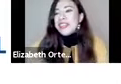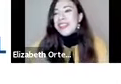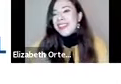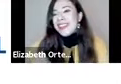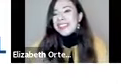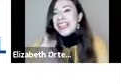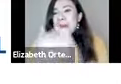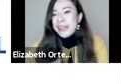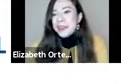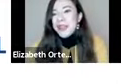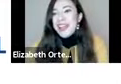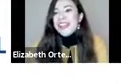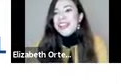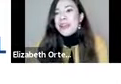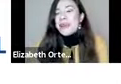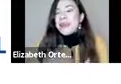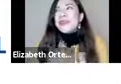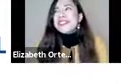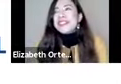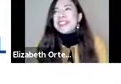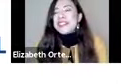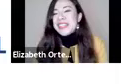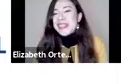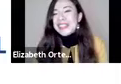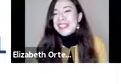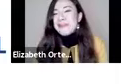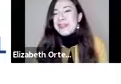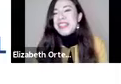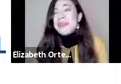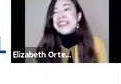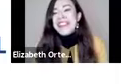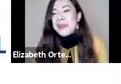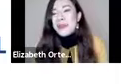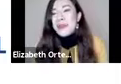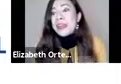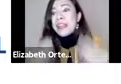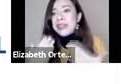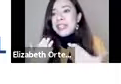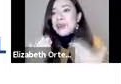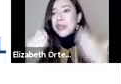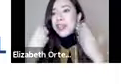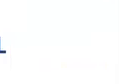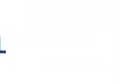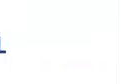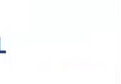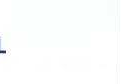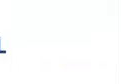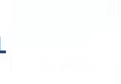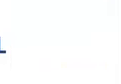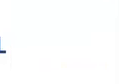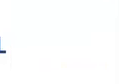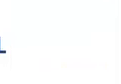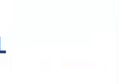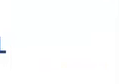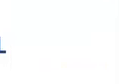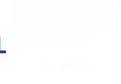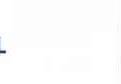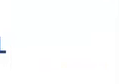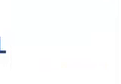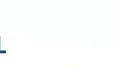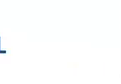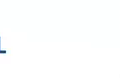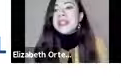dónde está la mano, y a lo mejor uno siente grosero y es de, ¿por qué no me saludó? Pero realmente es porque ese paciente todavía